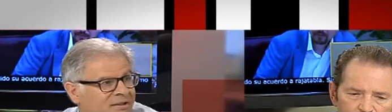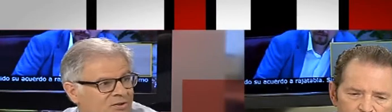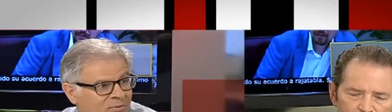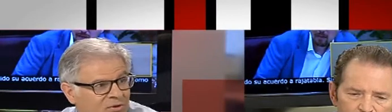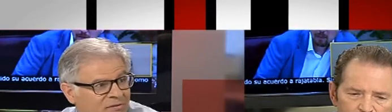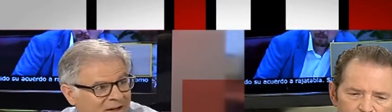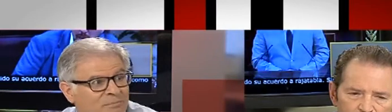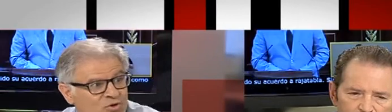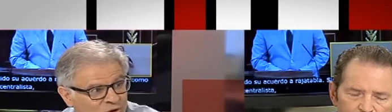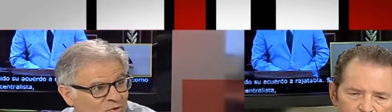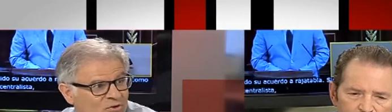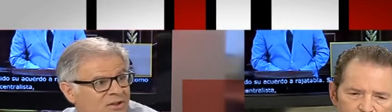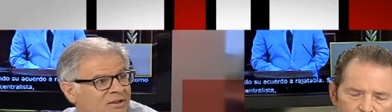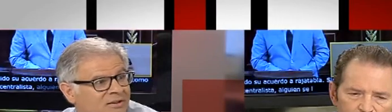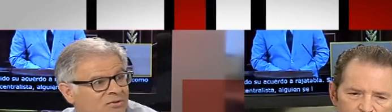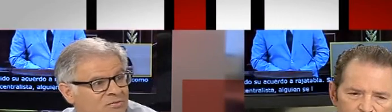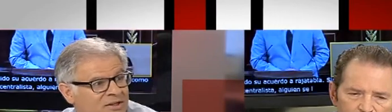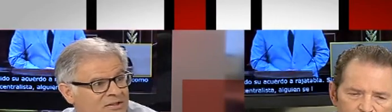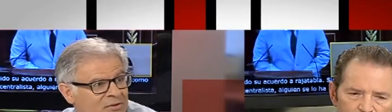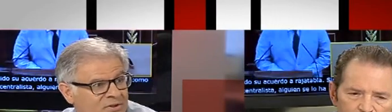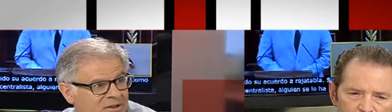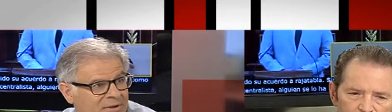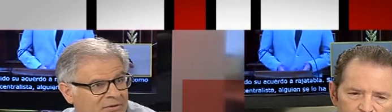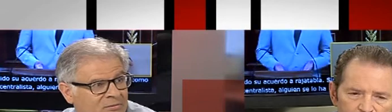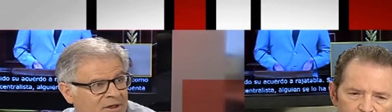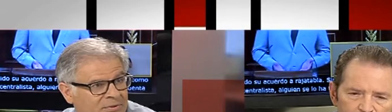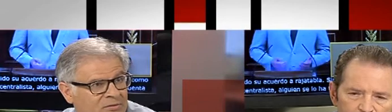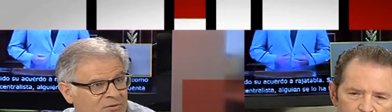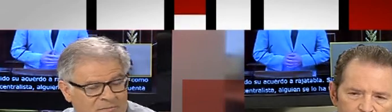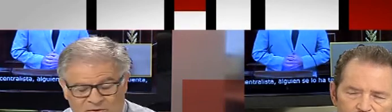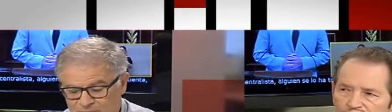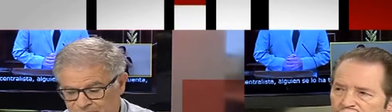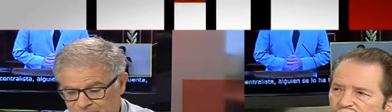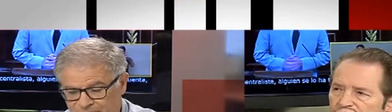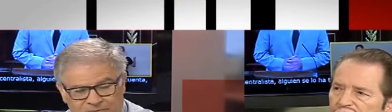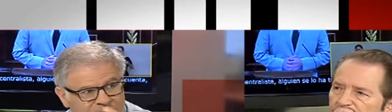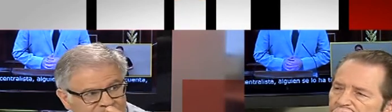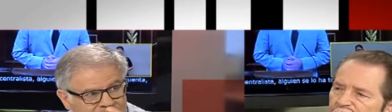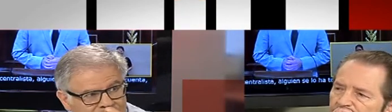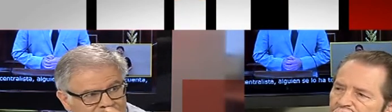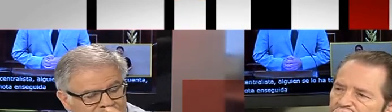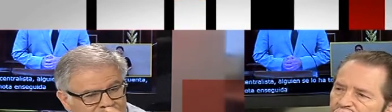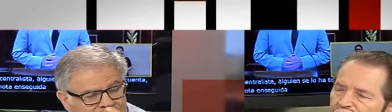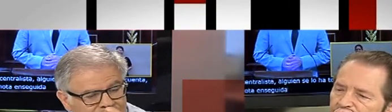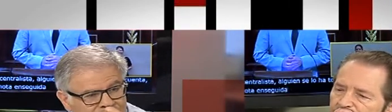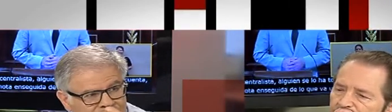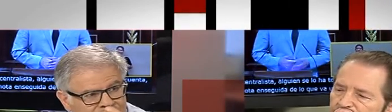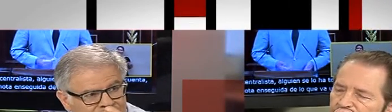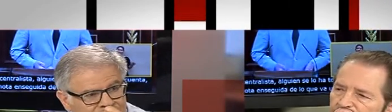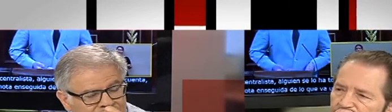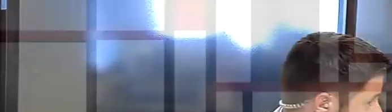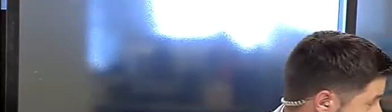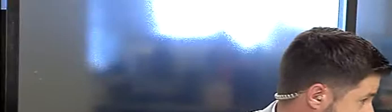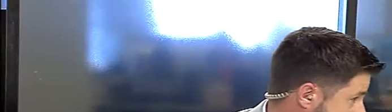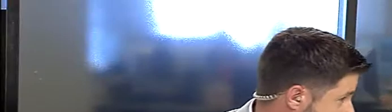debate sobre lo que fallamos todos nos va a resignar lugares elevado parlamento español eso es veremos esa intervención de qué palabra manuel